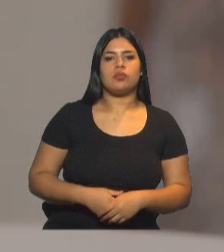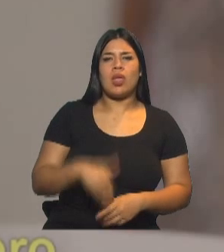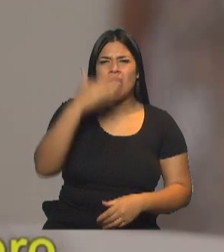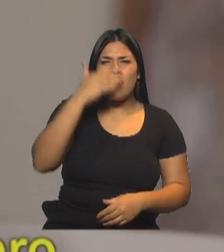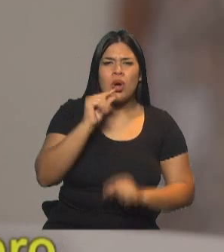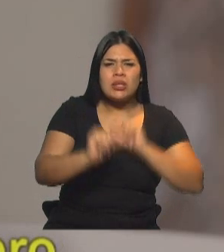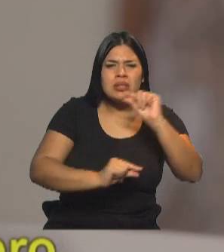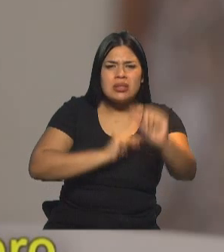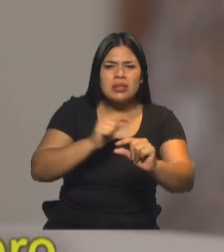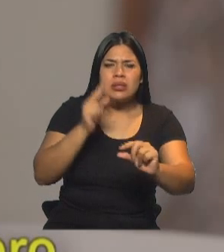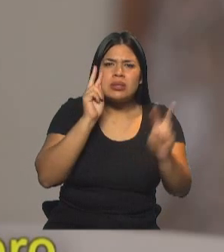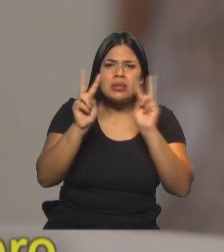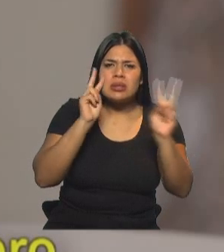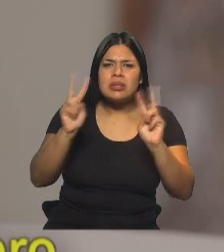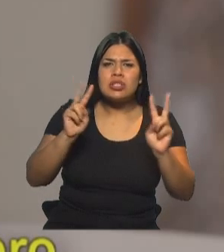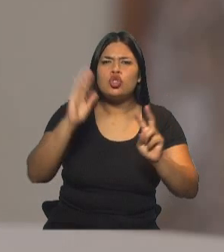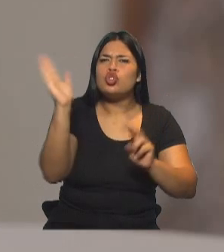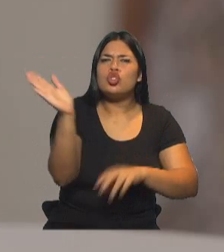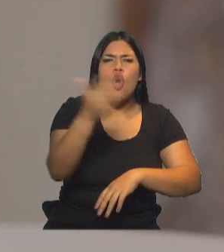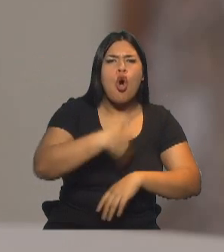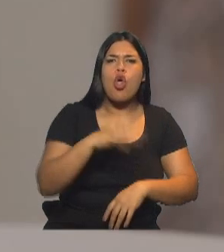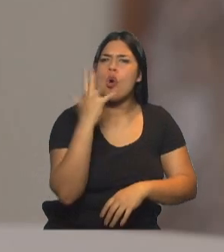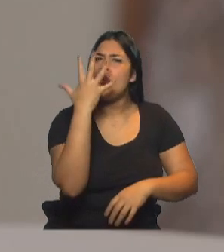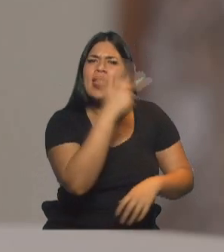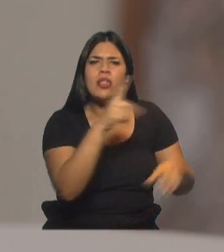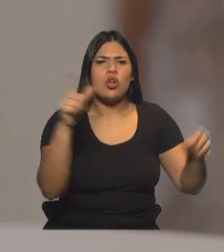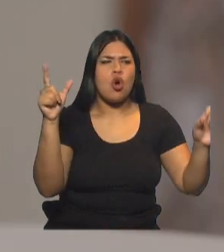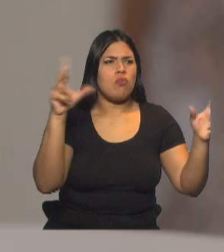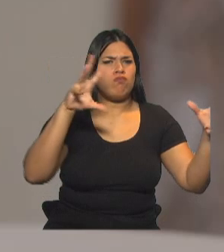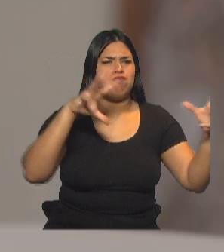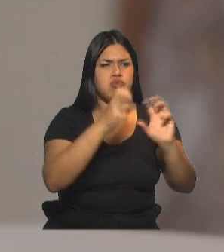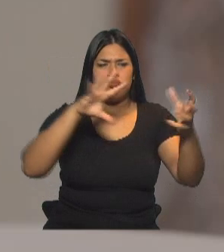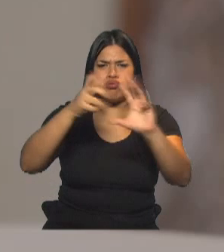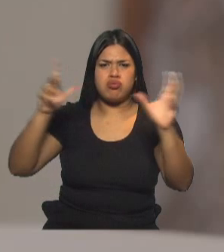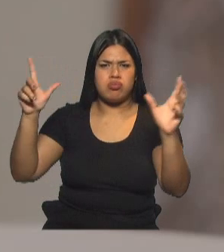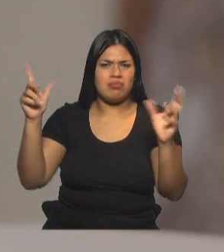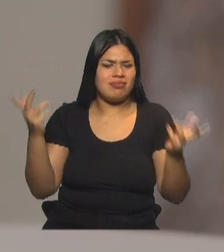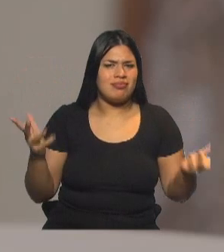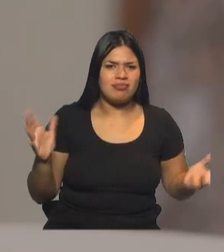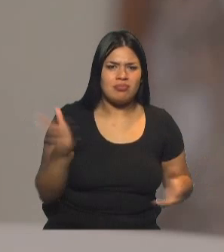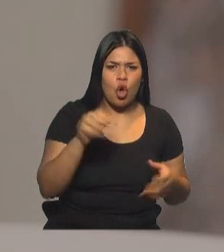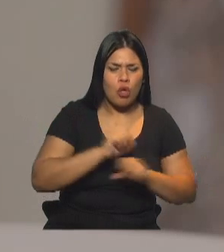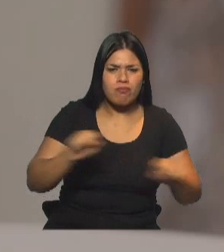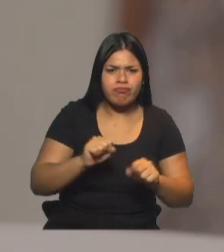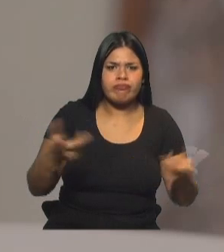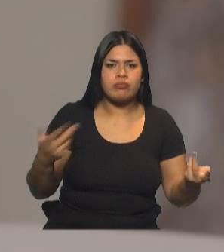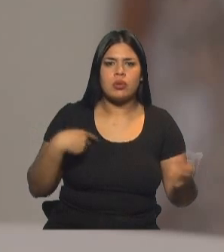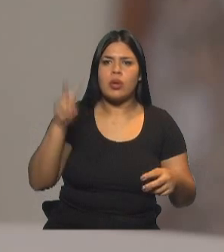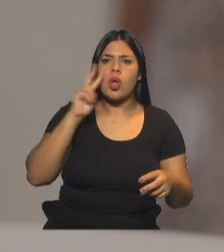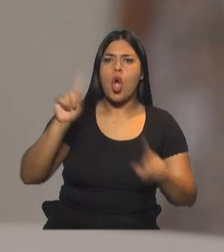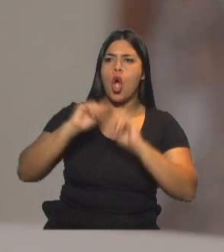reventar, se reventaban todos los vidrios del lavadero, de la cocina. Miré para el comedor y estallaron